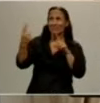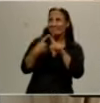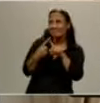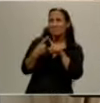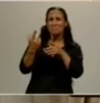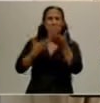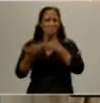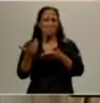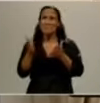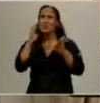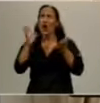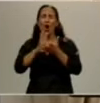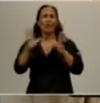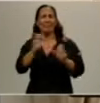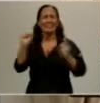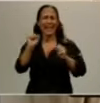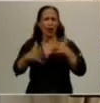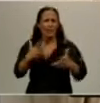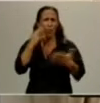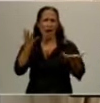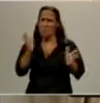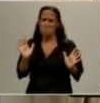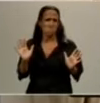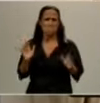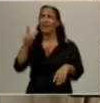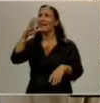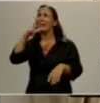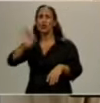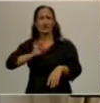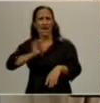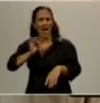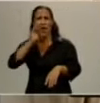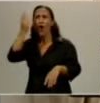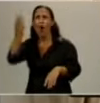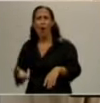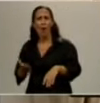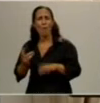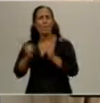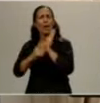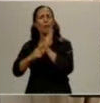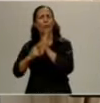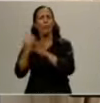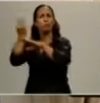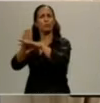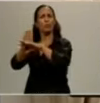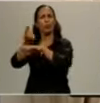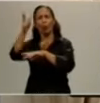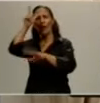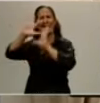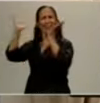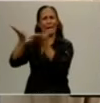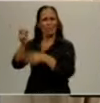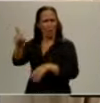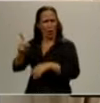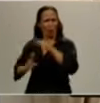tipo de terrorismo, no solamente por haber sido durante 14 años titular de la Interpol, sino por